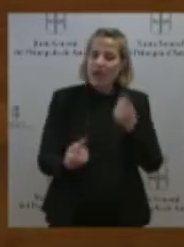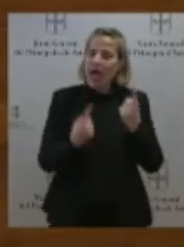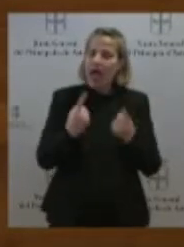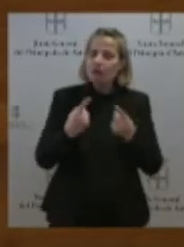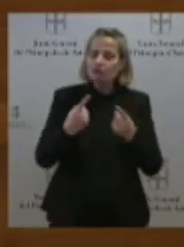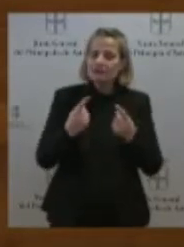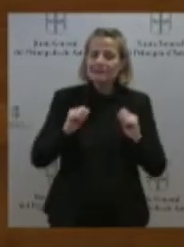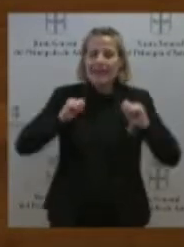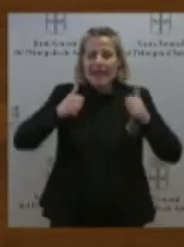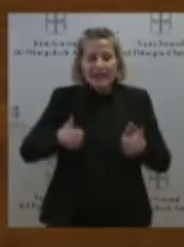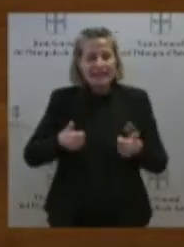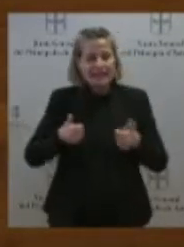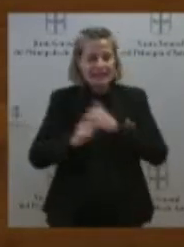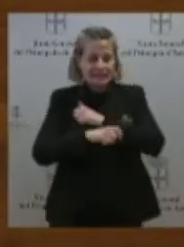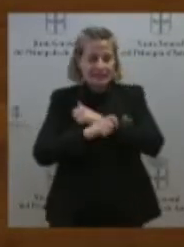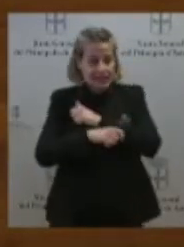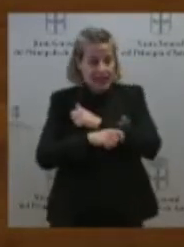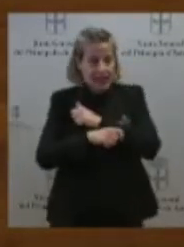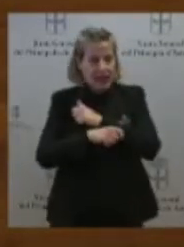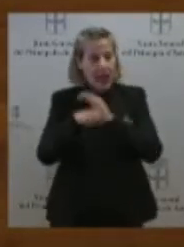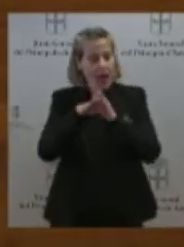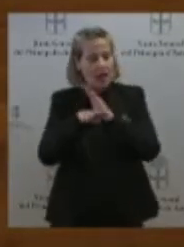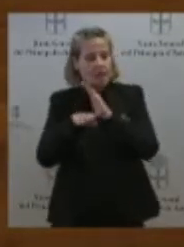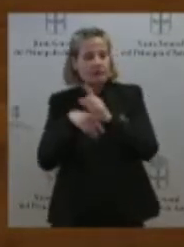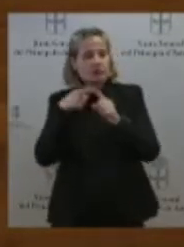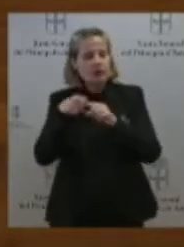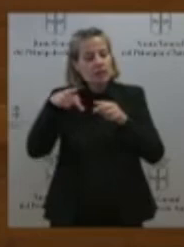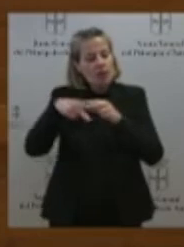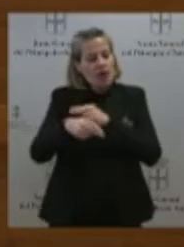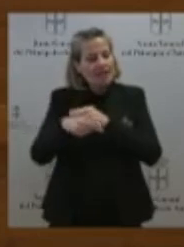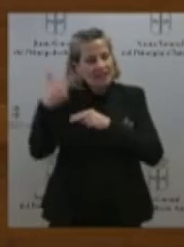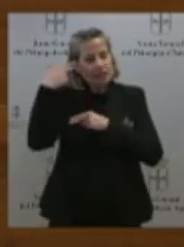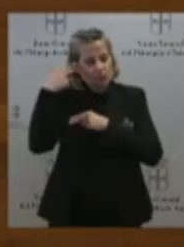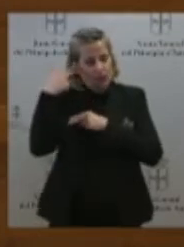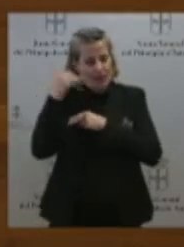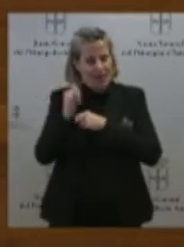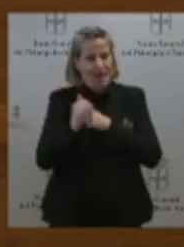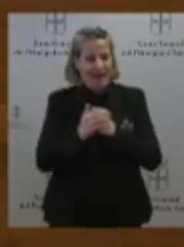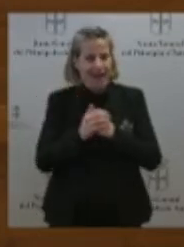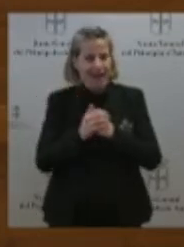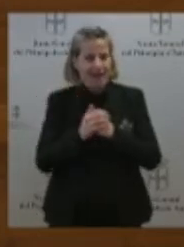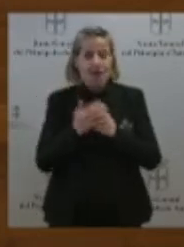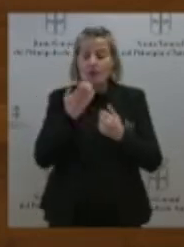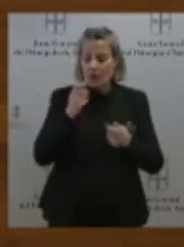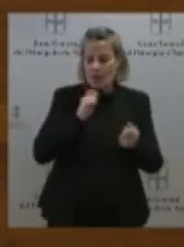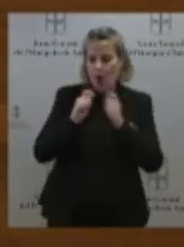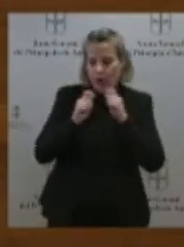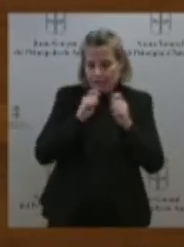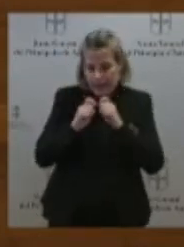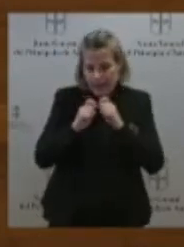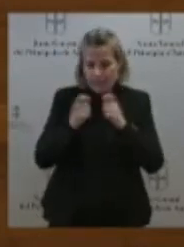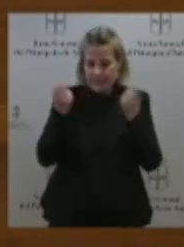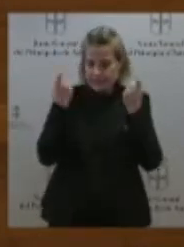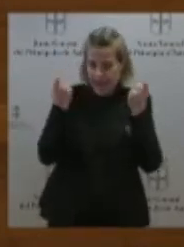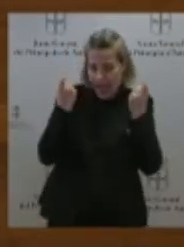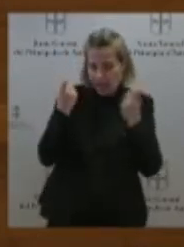valorar las situaciones de ideación suicidia, plantear entrevistas con el alumnado y sus familias, supervisar, proteger y apoyar a los afectados